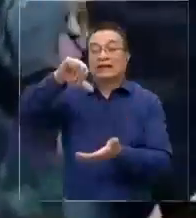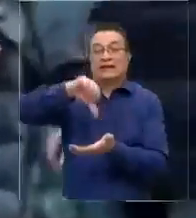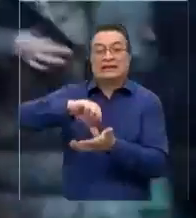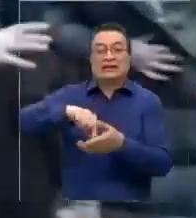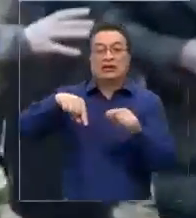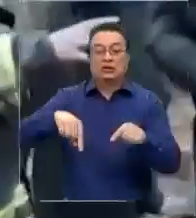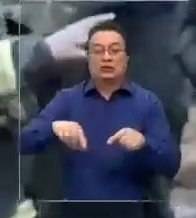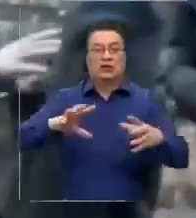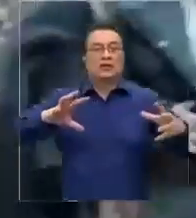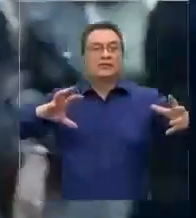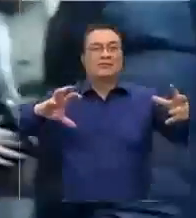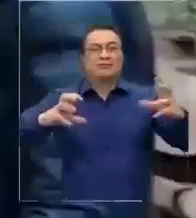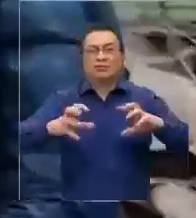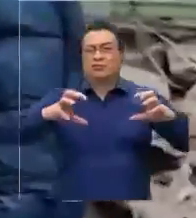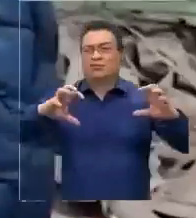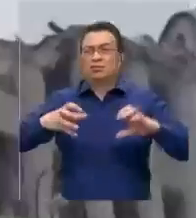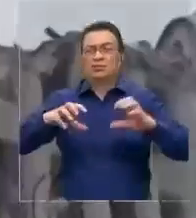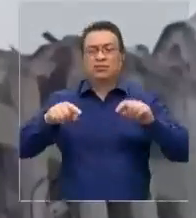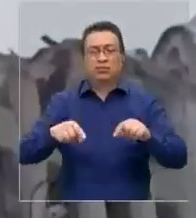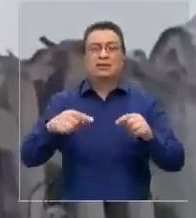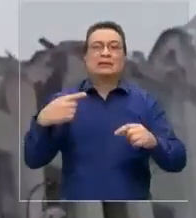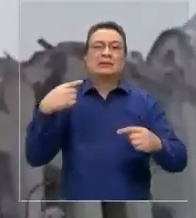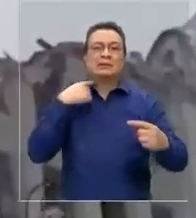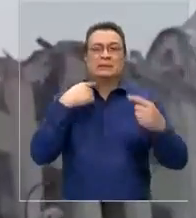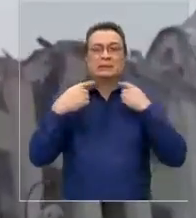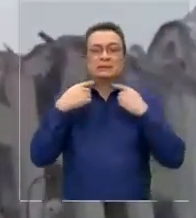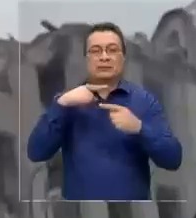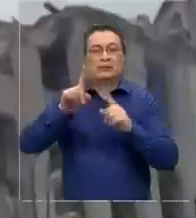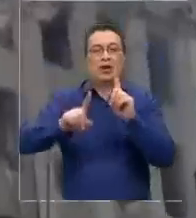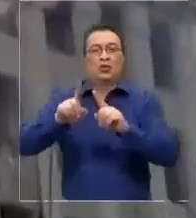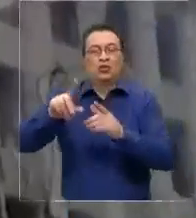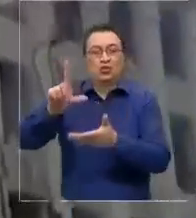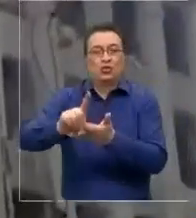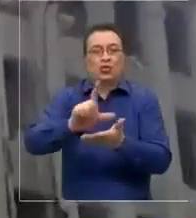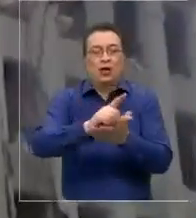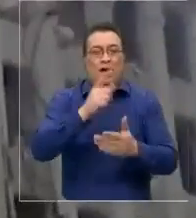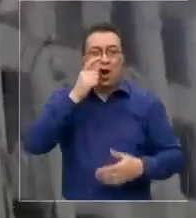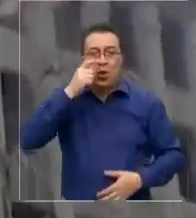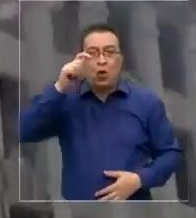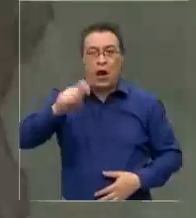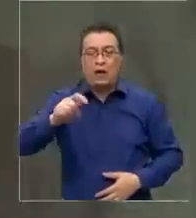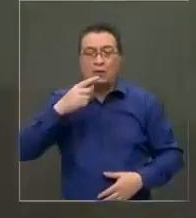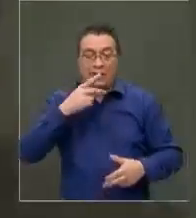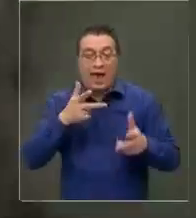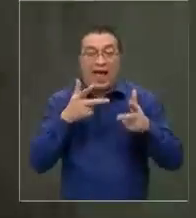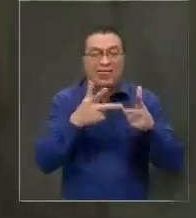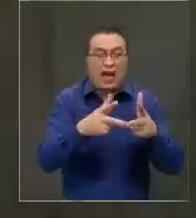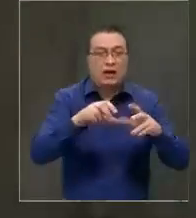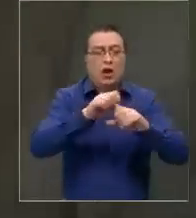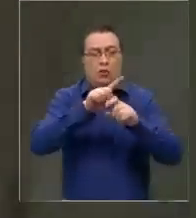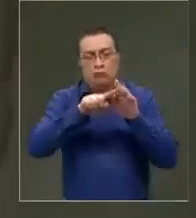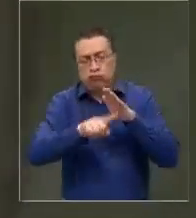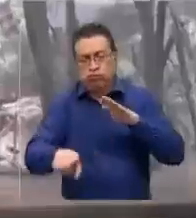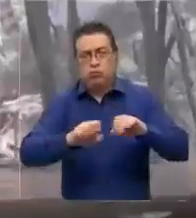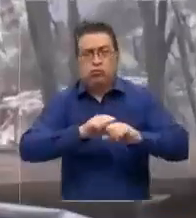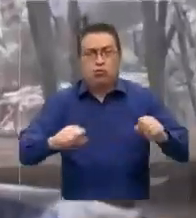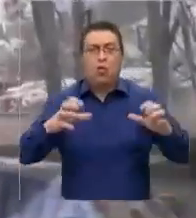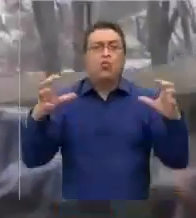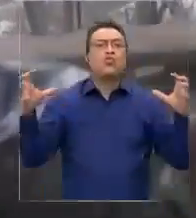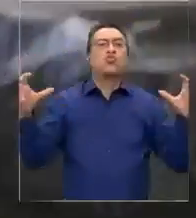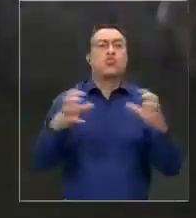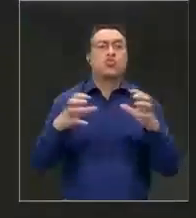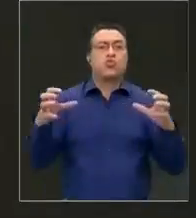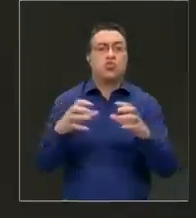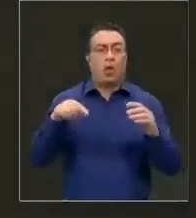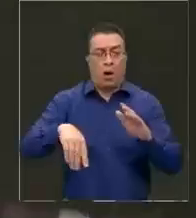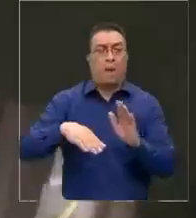A escombros, a eso se han reducido algunas zonas de Ucrania, más ahora que los ataques y bombardeos de Rusia se han intensificado sobre